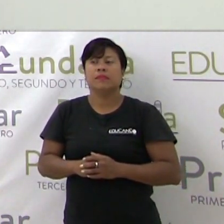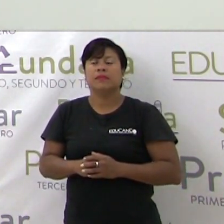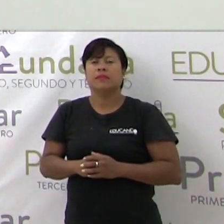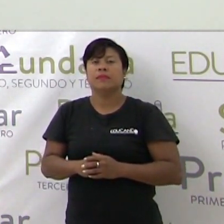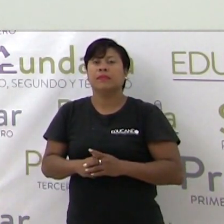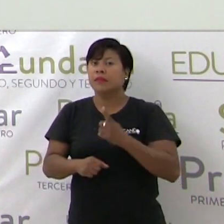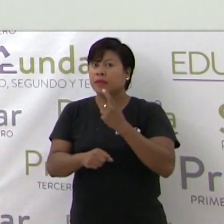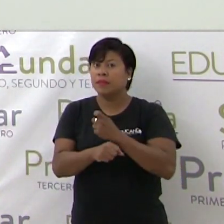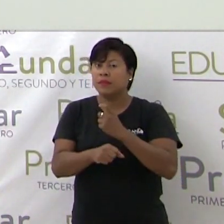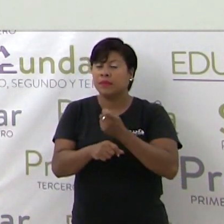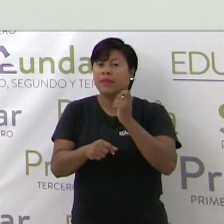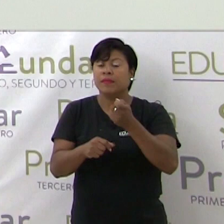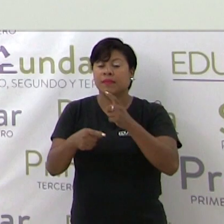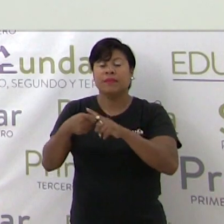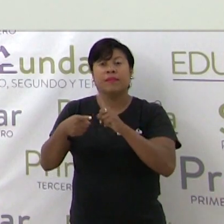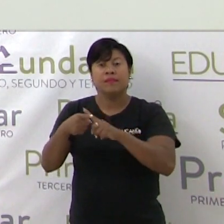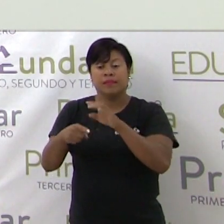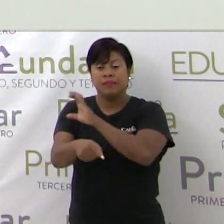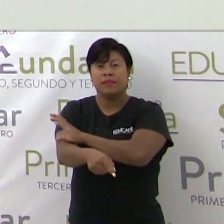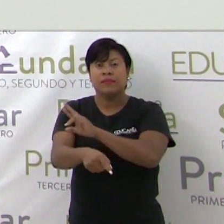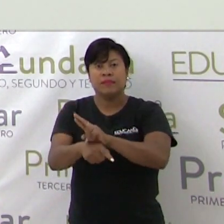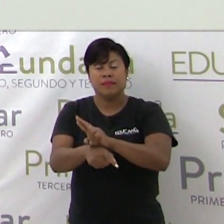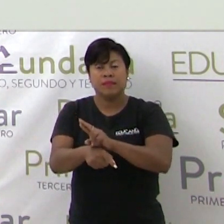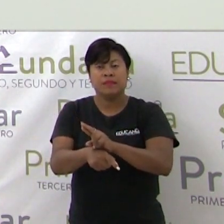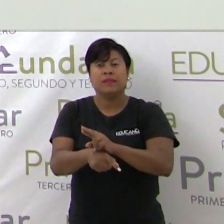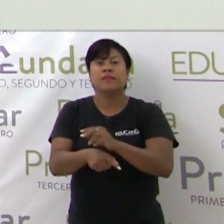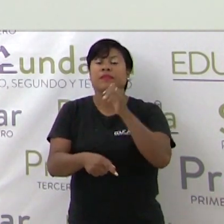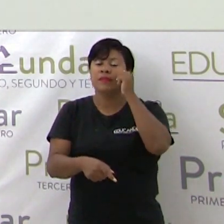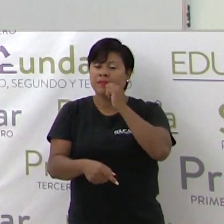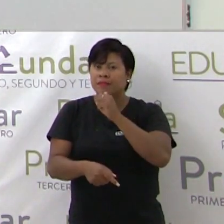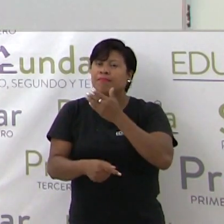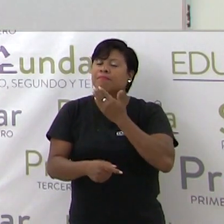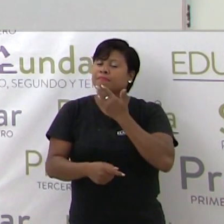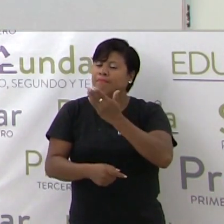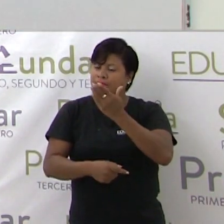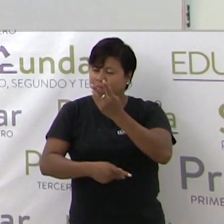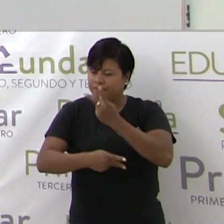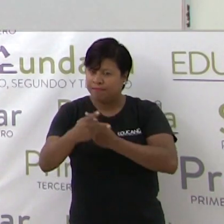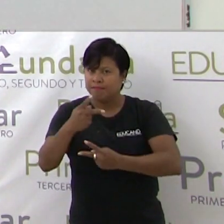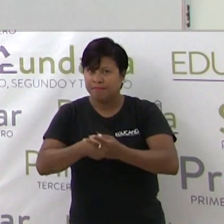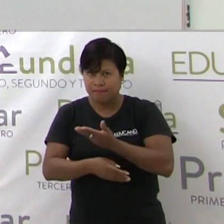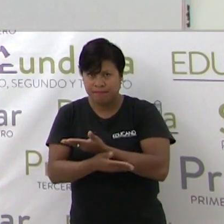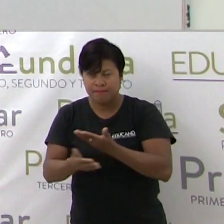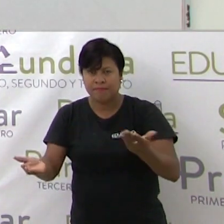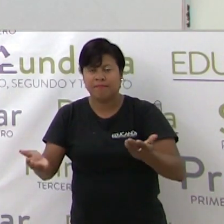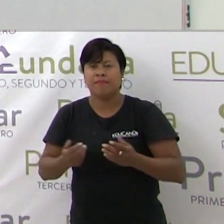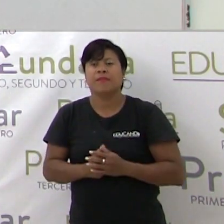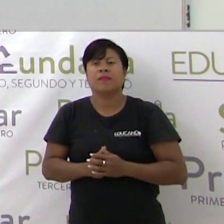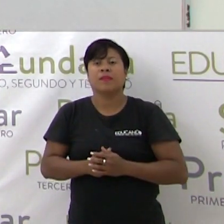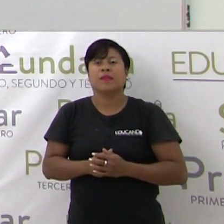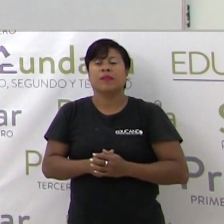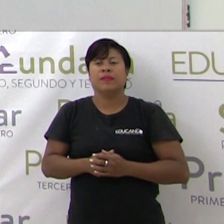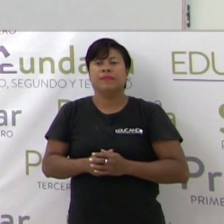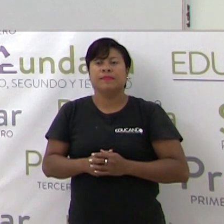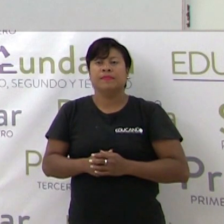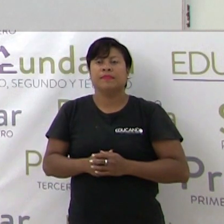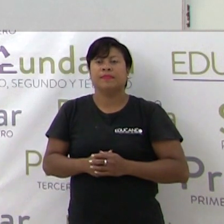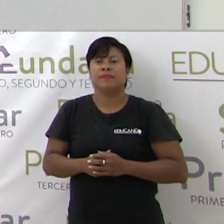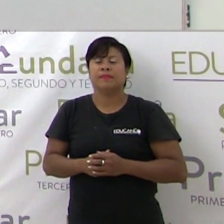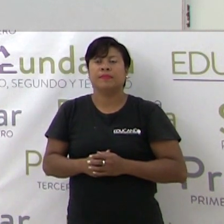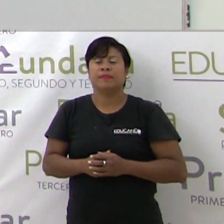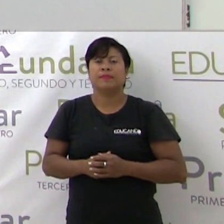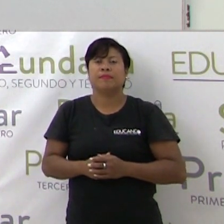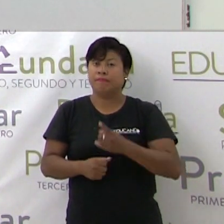¿Qué es lo primero que hizo el coordinador? Dar la bienvenida. Entonces acá, número uno, dar